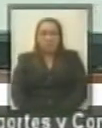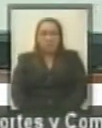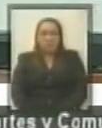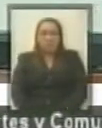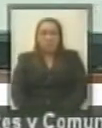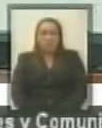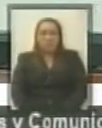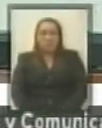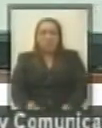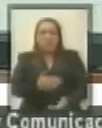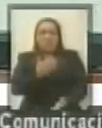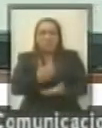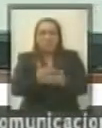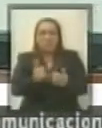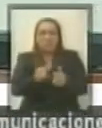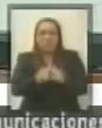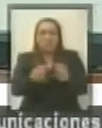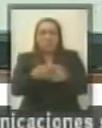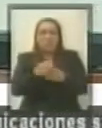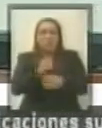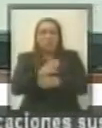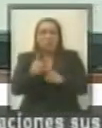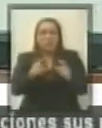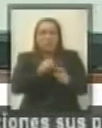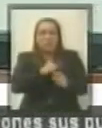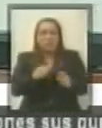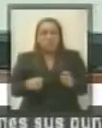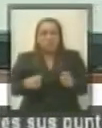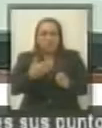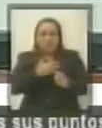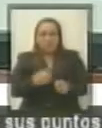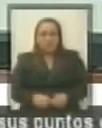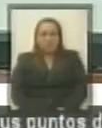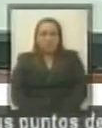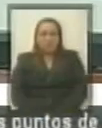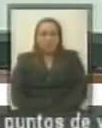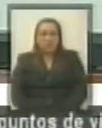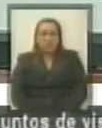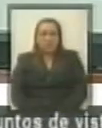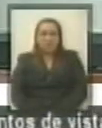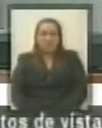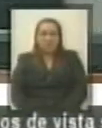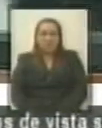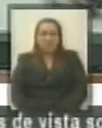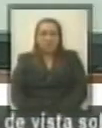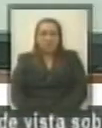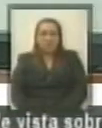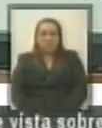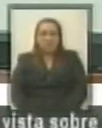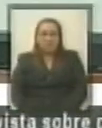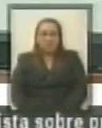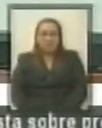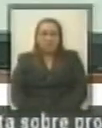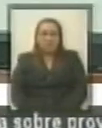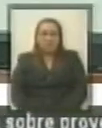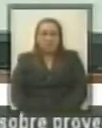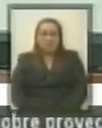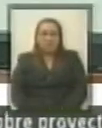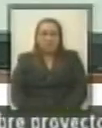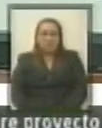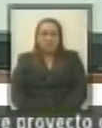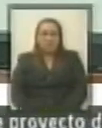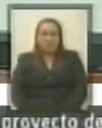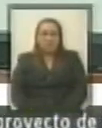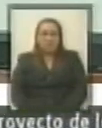¿Cuál es la situación actual de estos consejos directivos, señor presidente? En el caso de